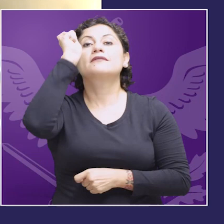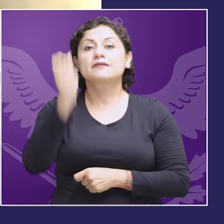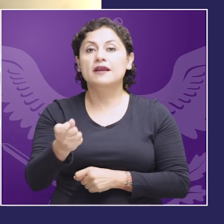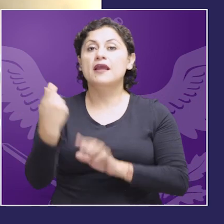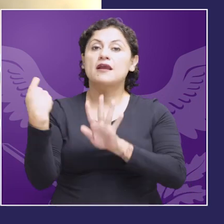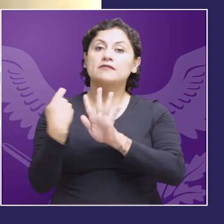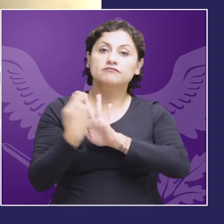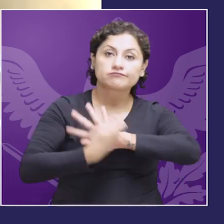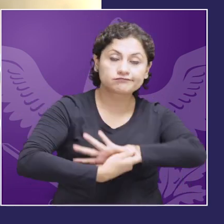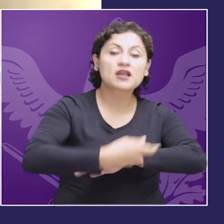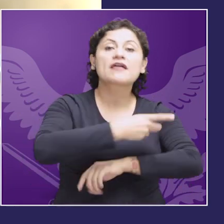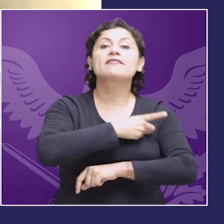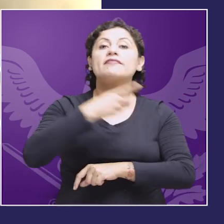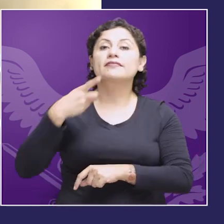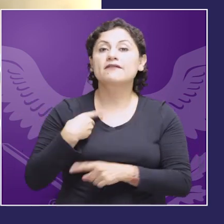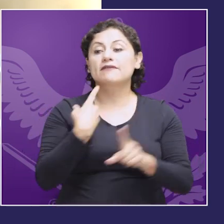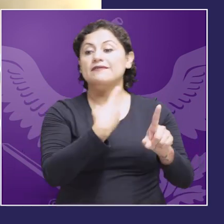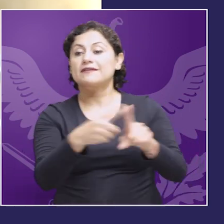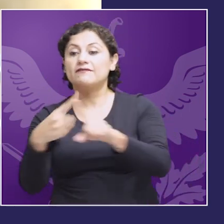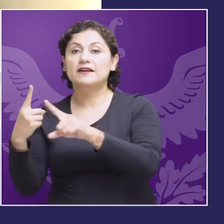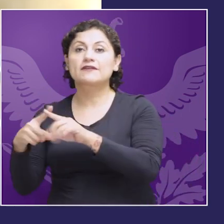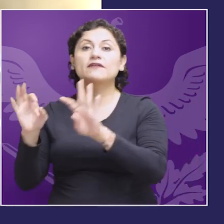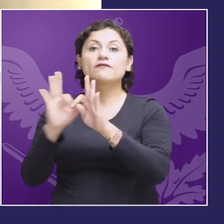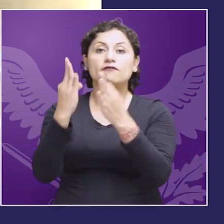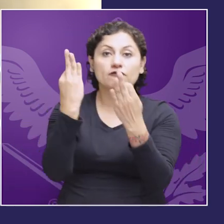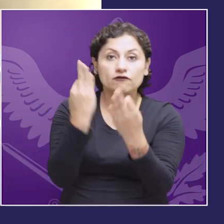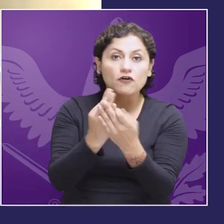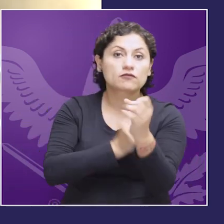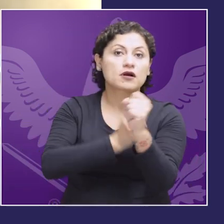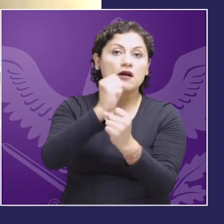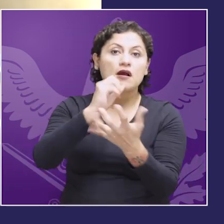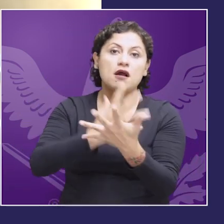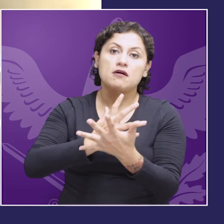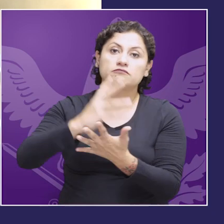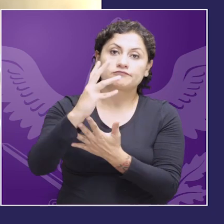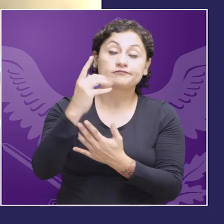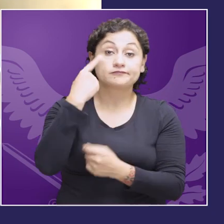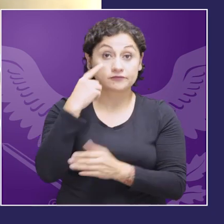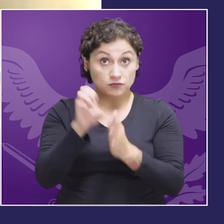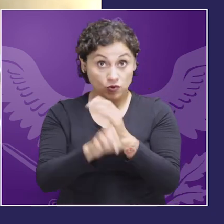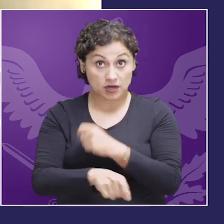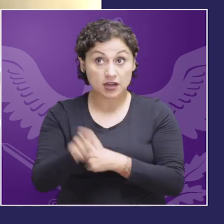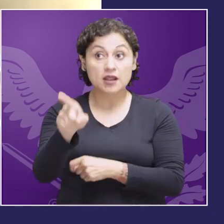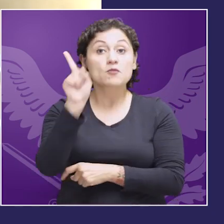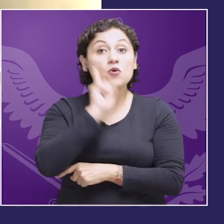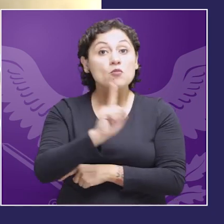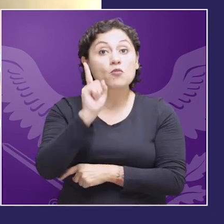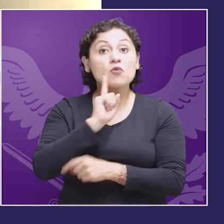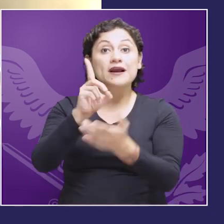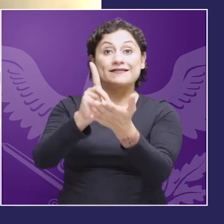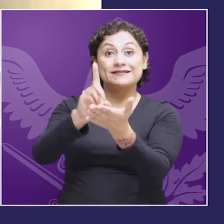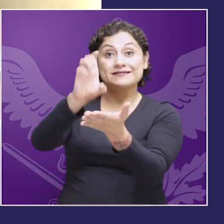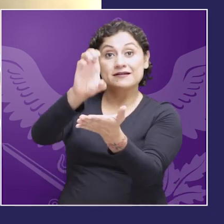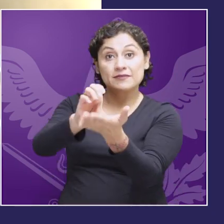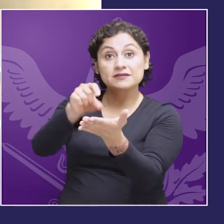formas de discriminación, las violencias. Por ejemplo, muchas de de las mujeres con discapacidad llegaron a la